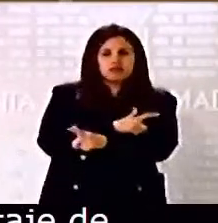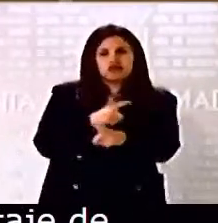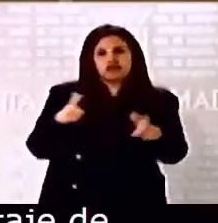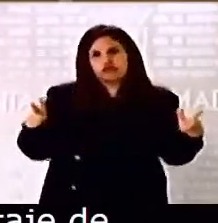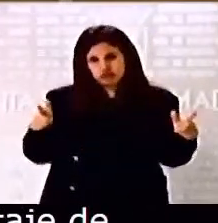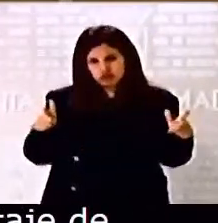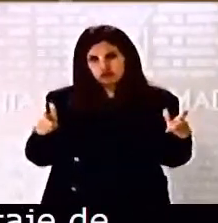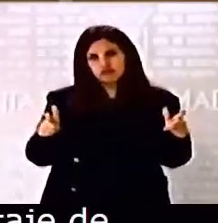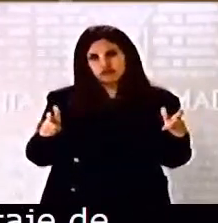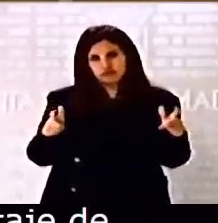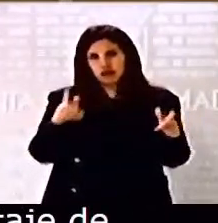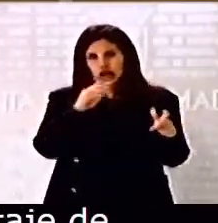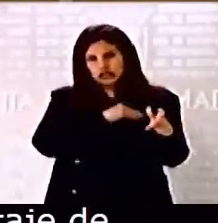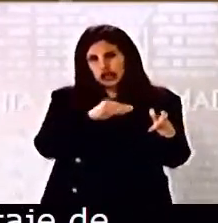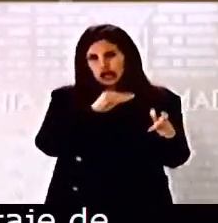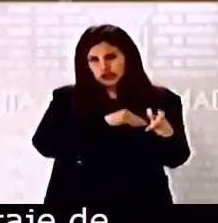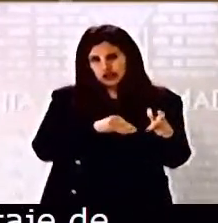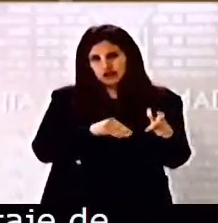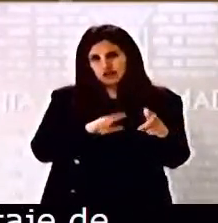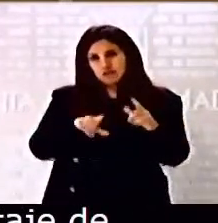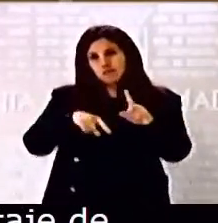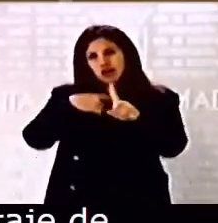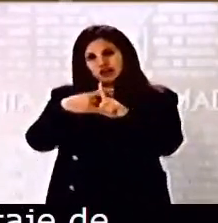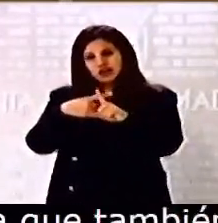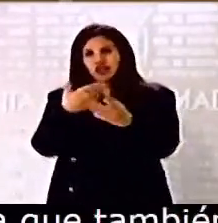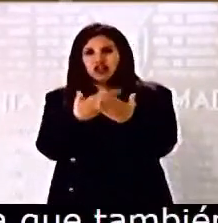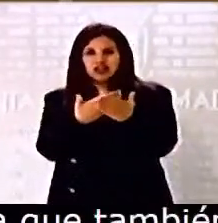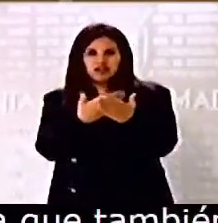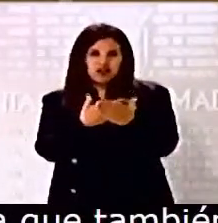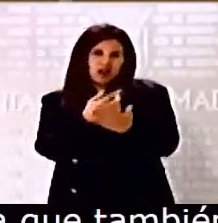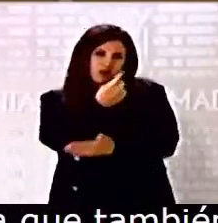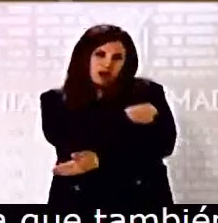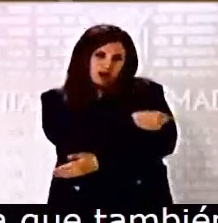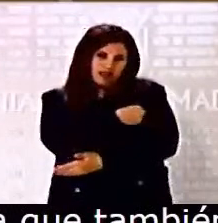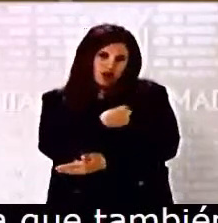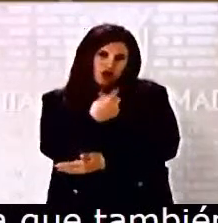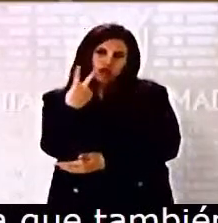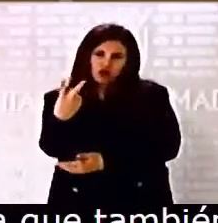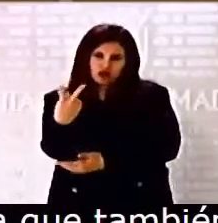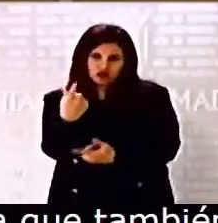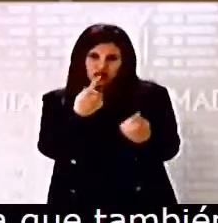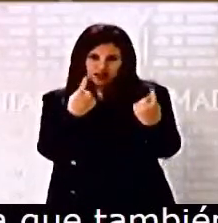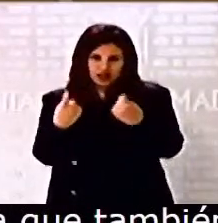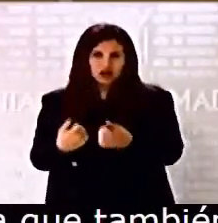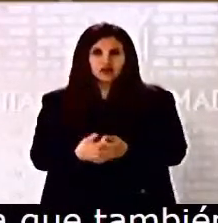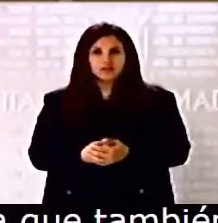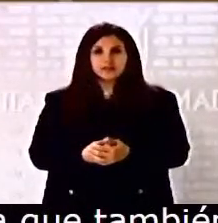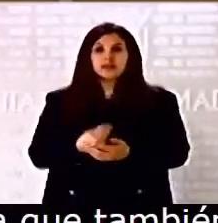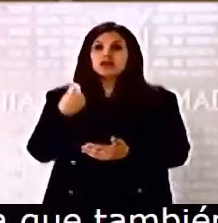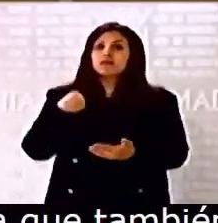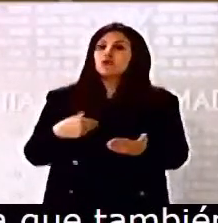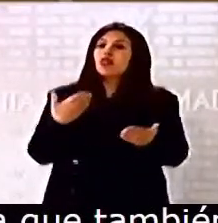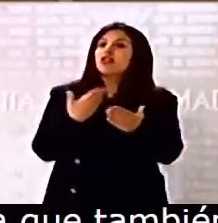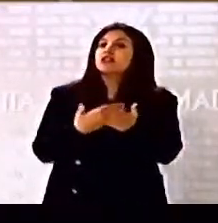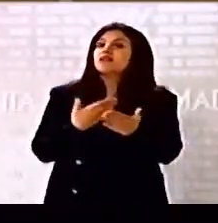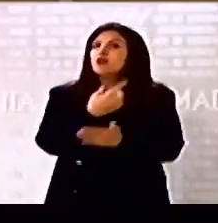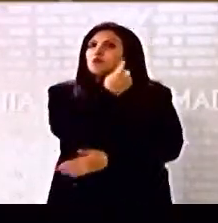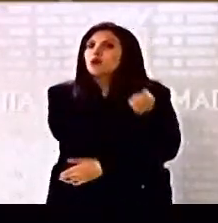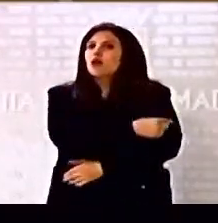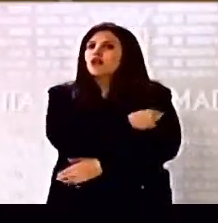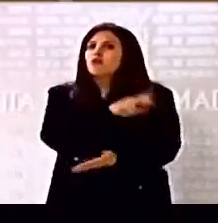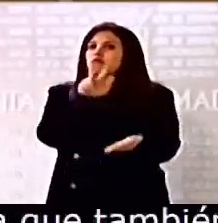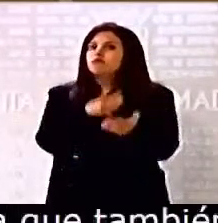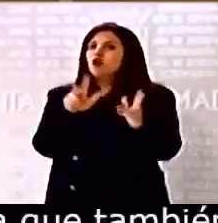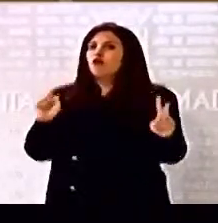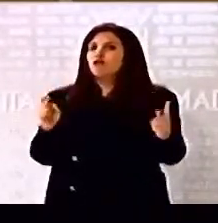que también sirva ese certificado de vacunación. Por cierto, certificados de vacunación oficiales,